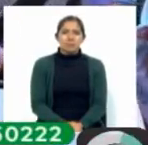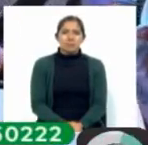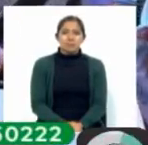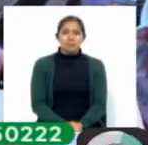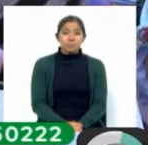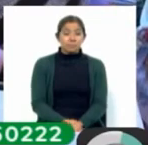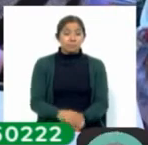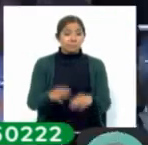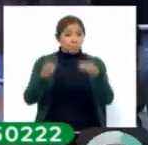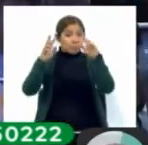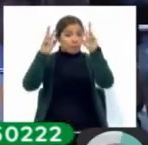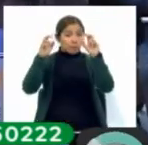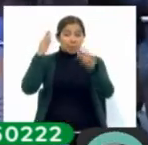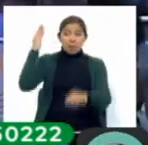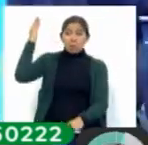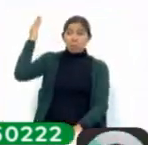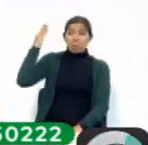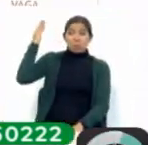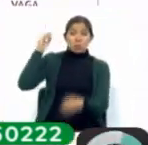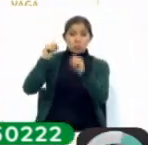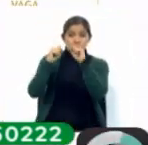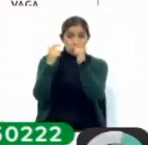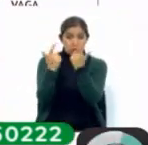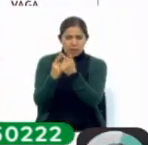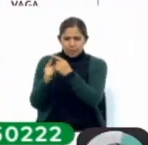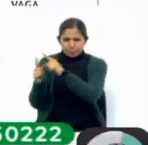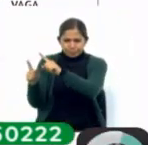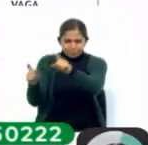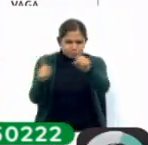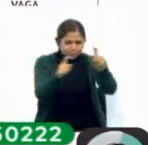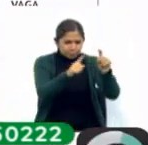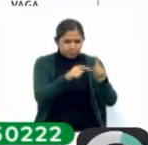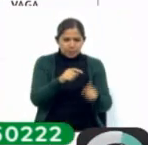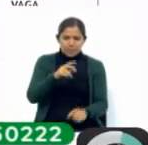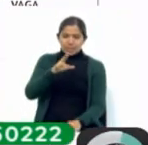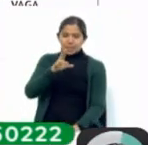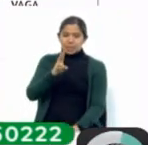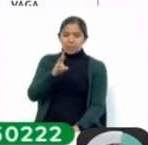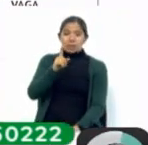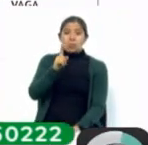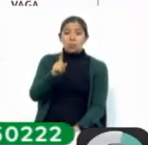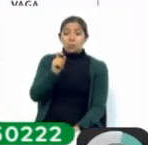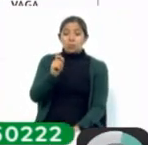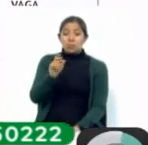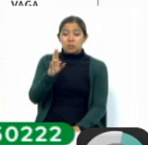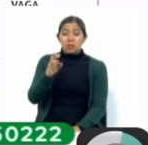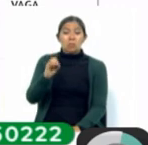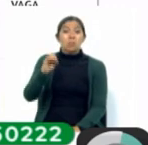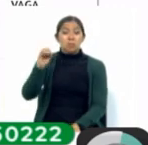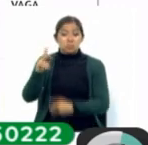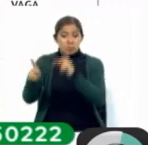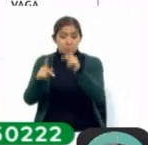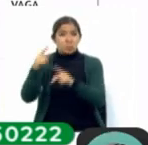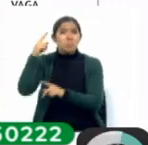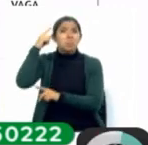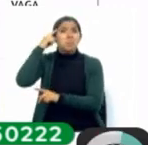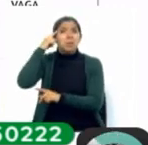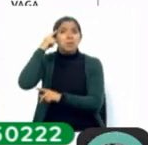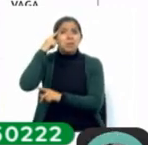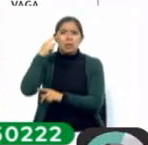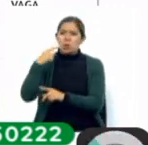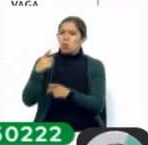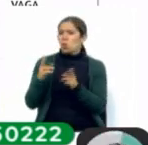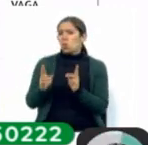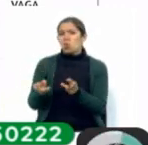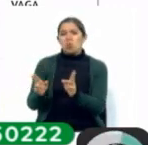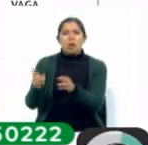Con relación a los bonos sociales, el 61.7% de la población encuestada considera que son